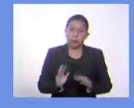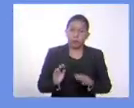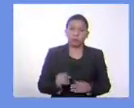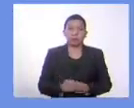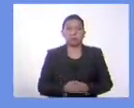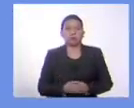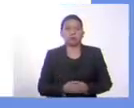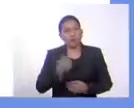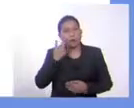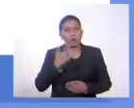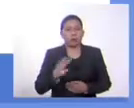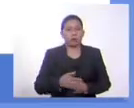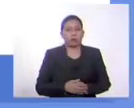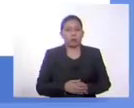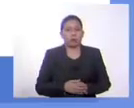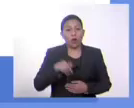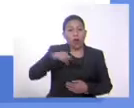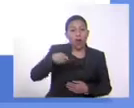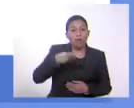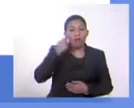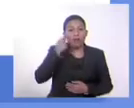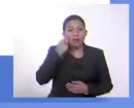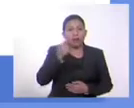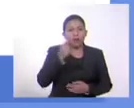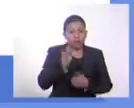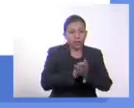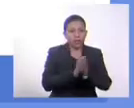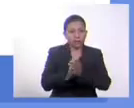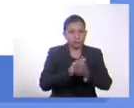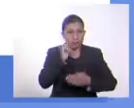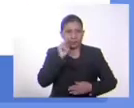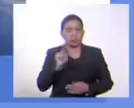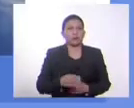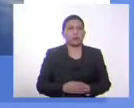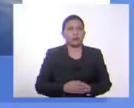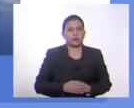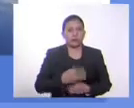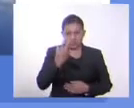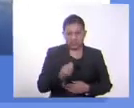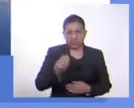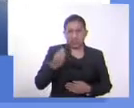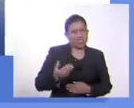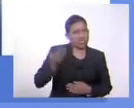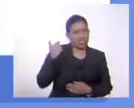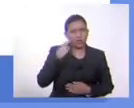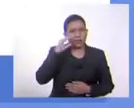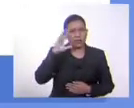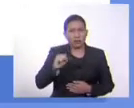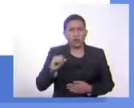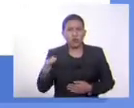Hace unos días vimos un cohete espacial, ¿verdad?, llevando tripulantes,